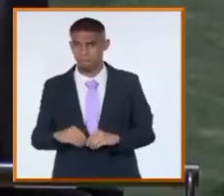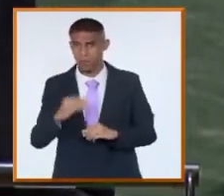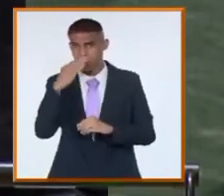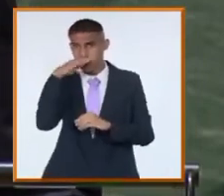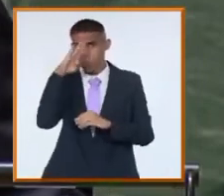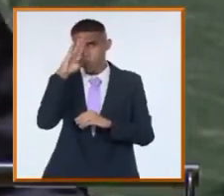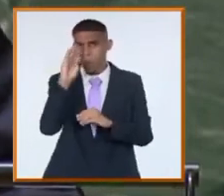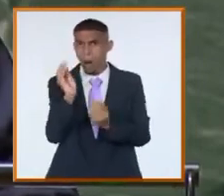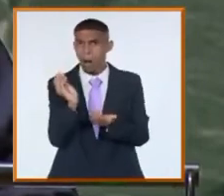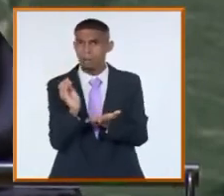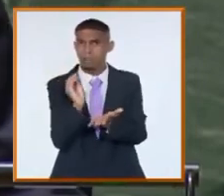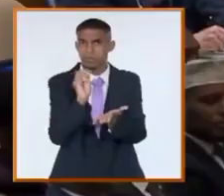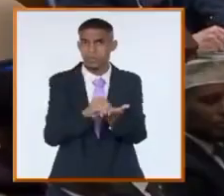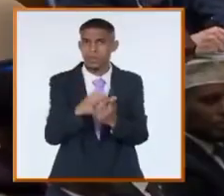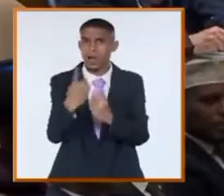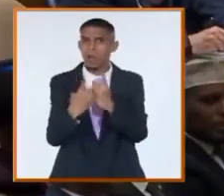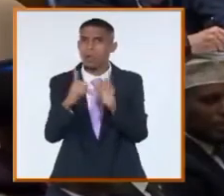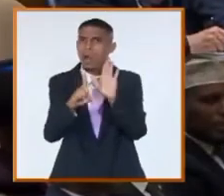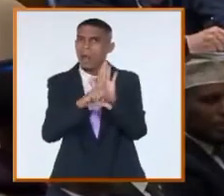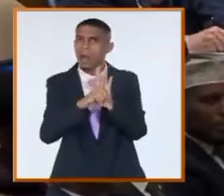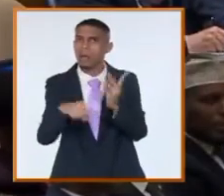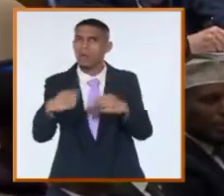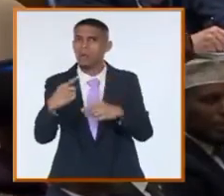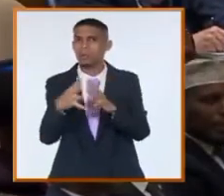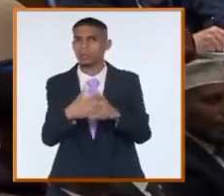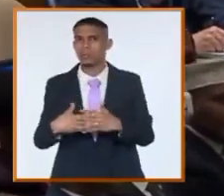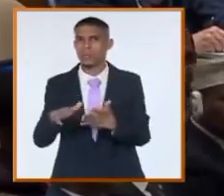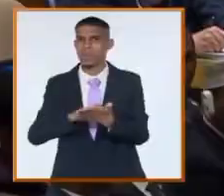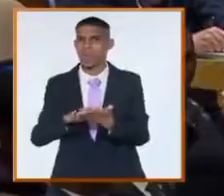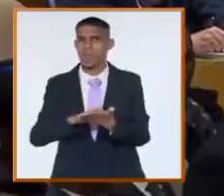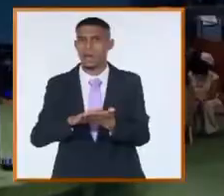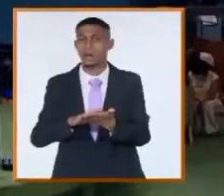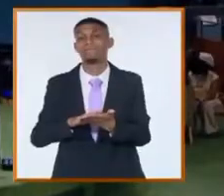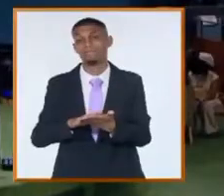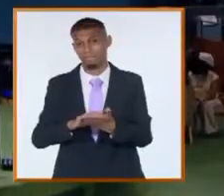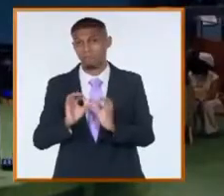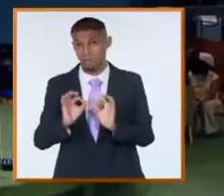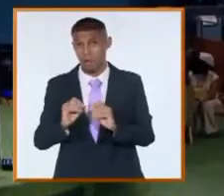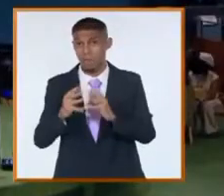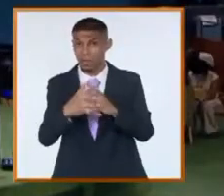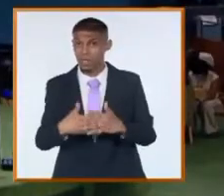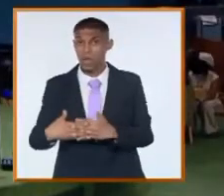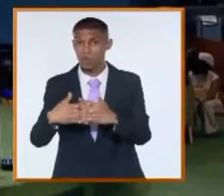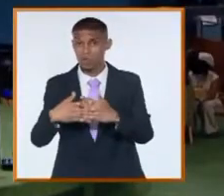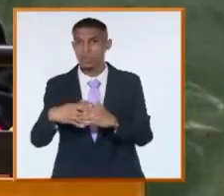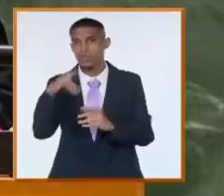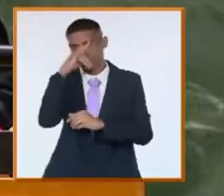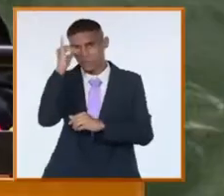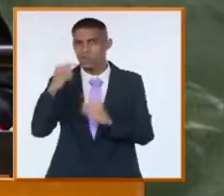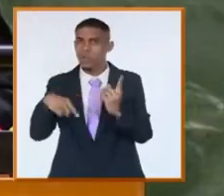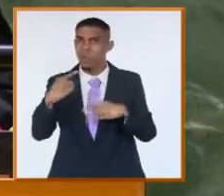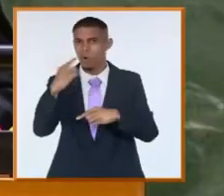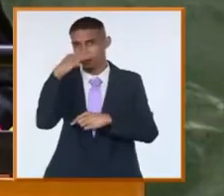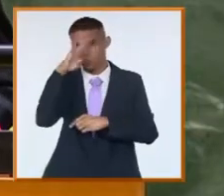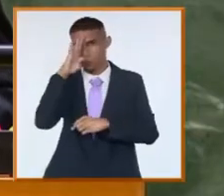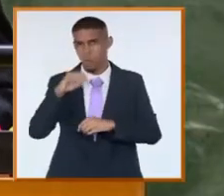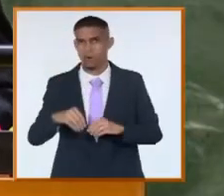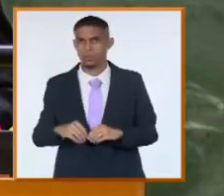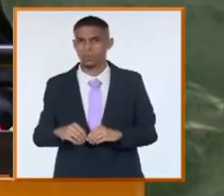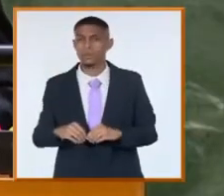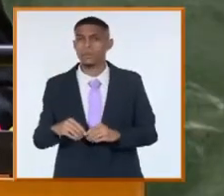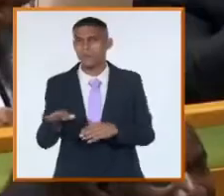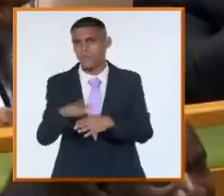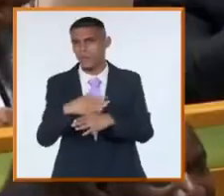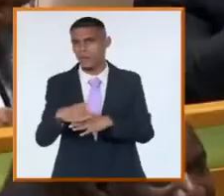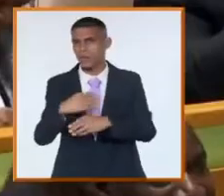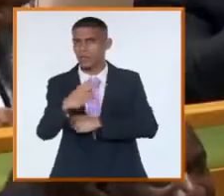o su tejido social durante esta primera jornada del debate Los líderes mundiales abogaron por la paz por el fin del conflicto